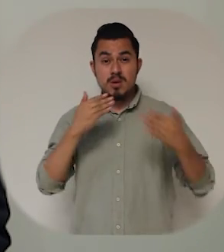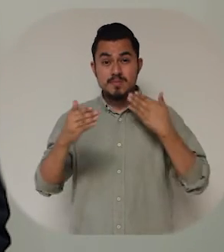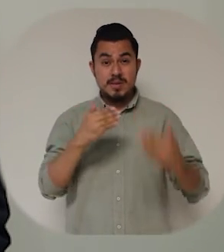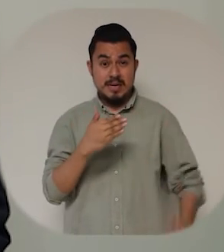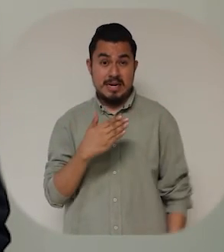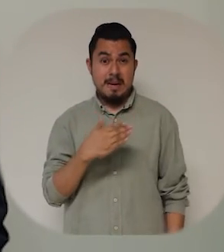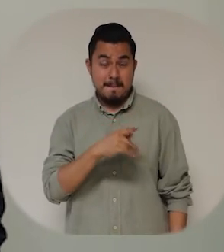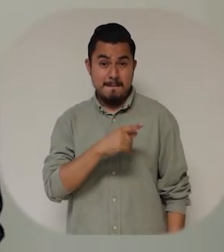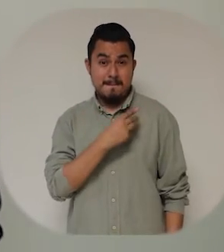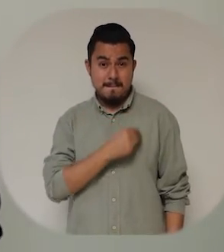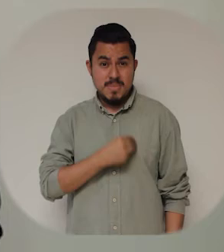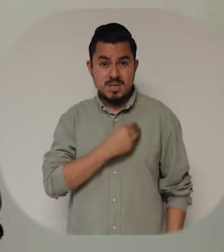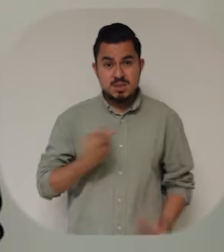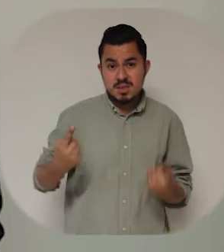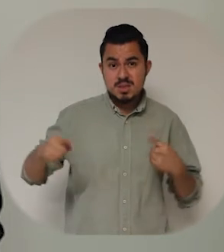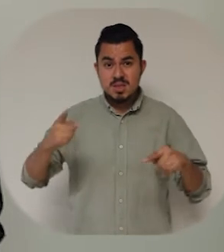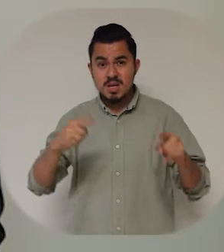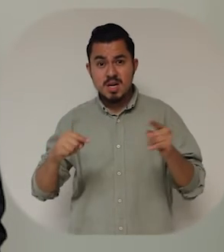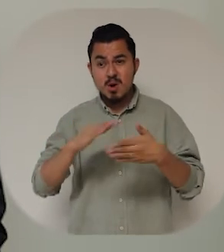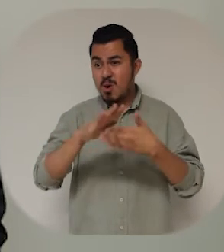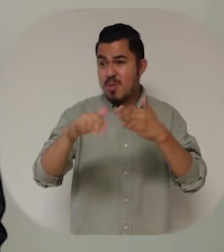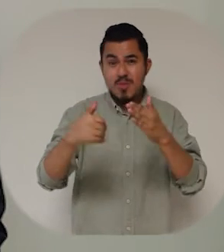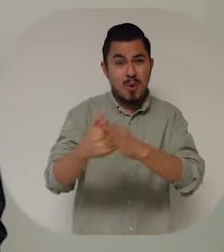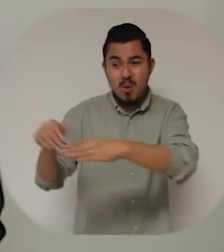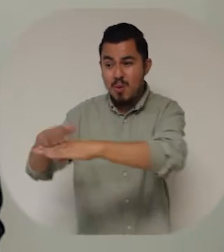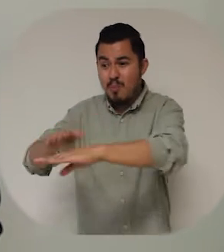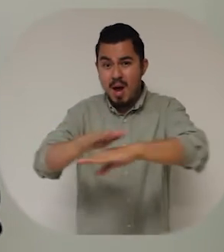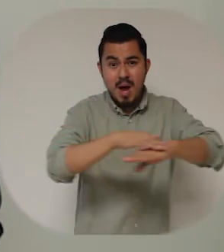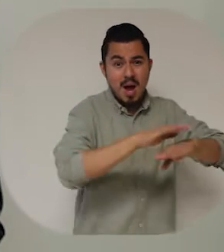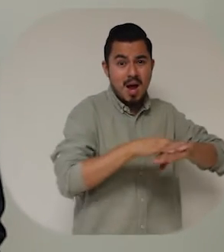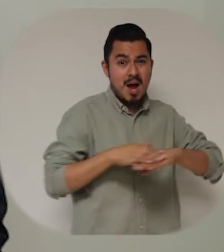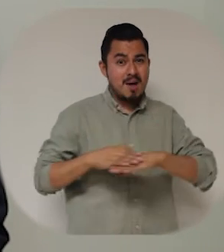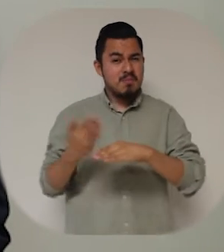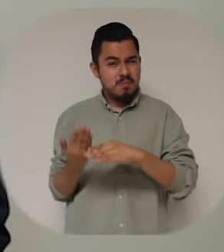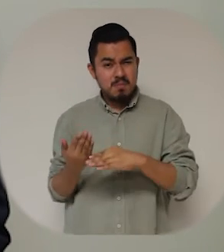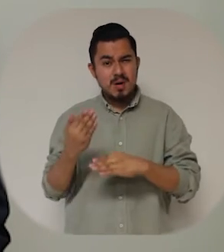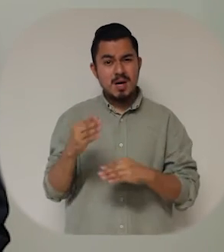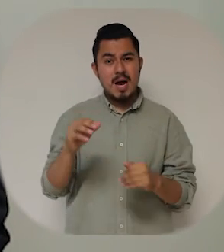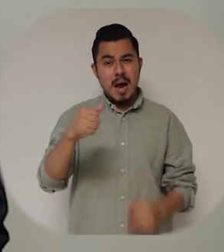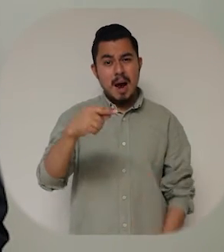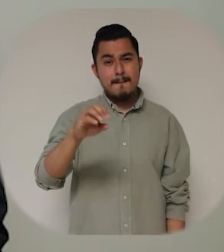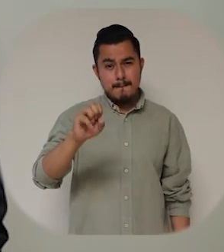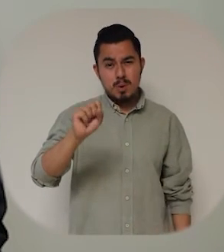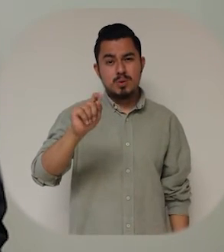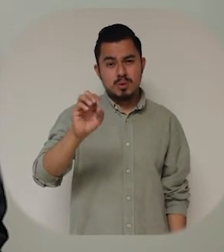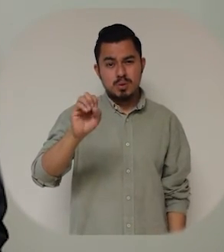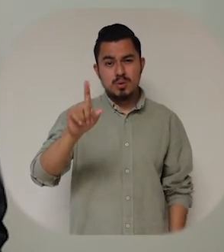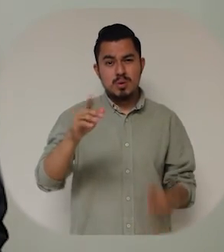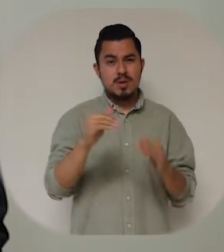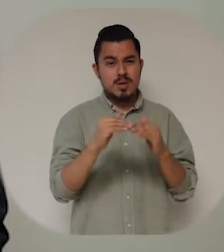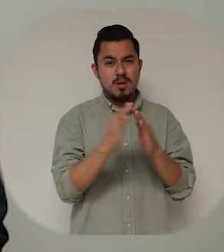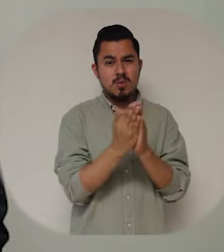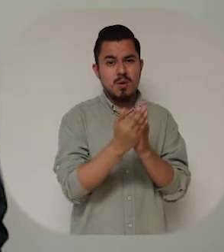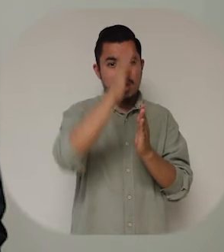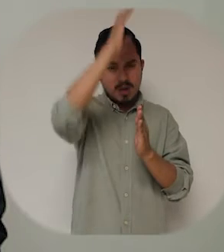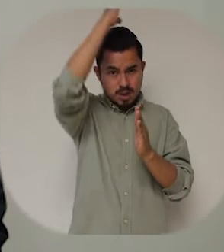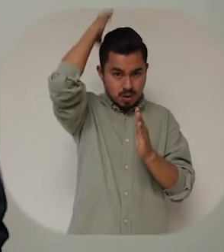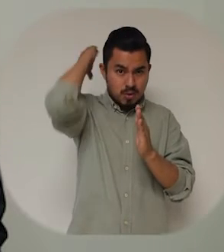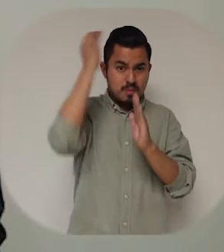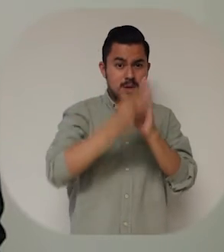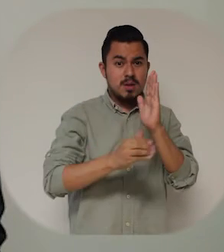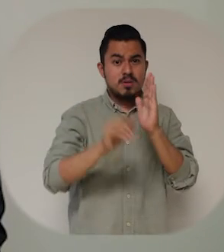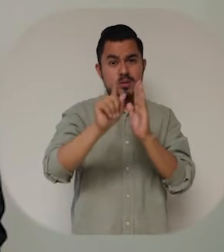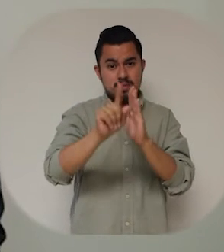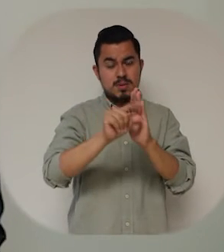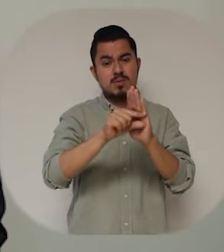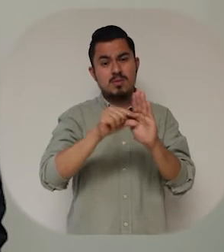fe. Para esto fue llamado como apóstol. En Romanos capítulo 1, versículo 5, pues lo expresa así. ¿Por qué es que